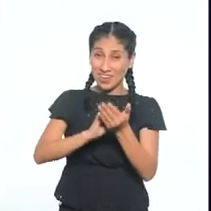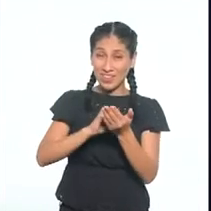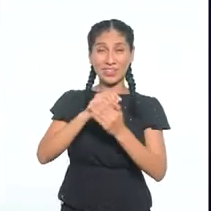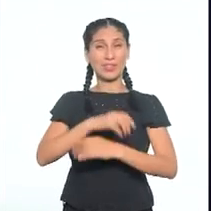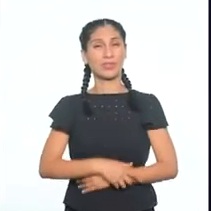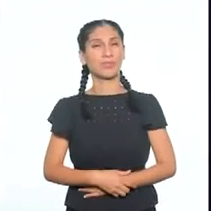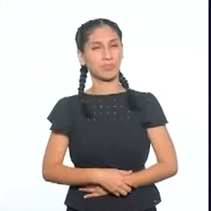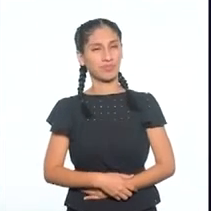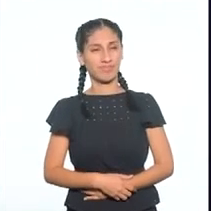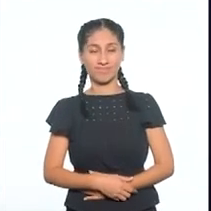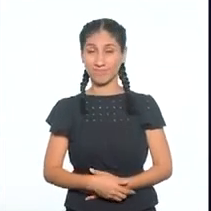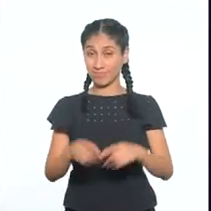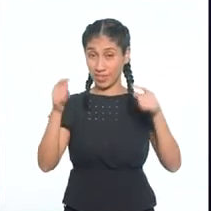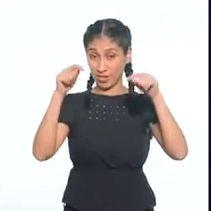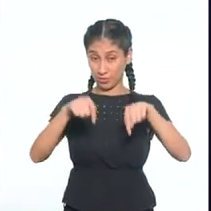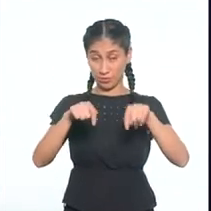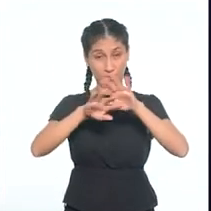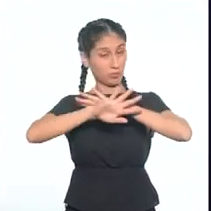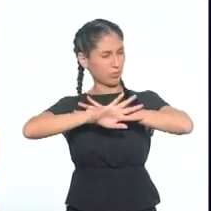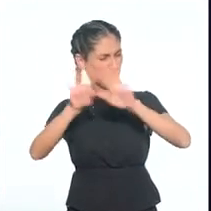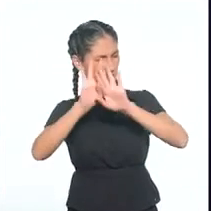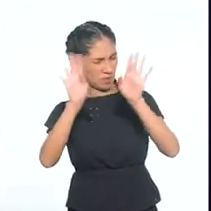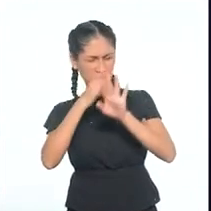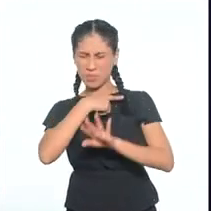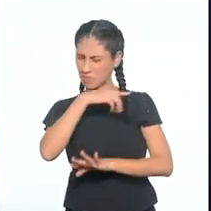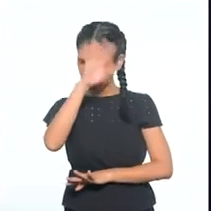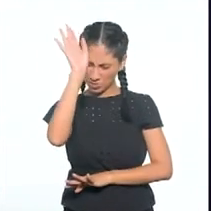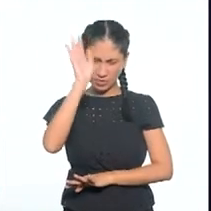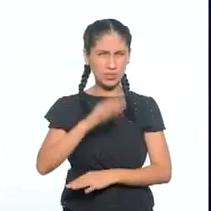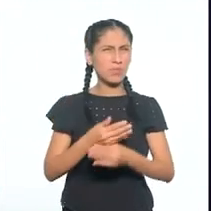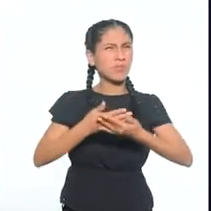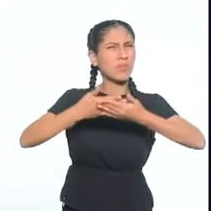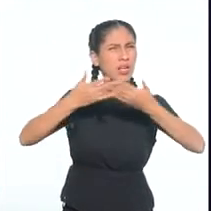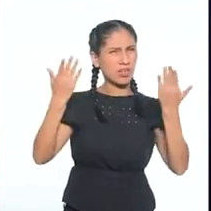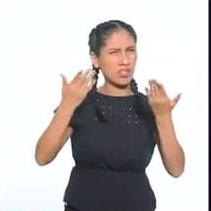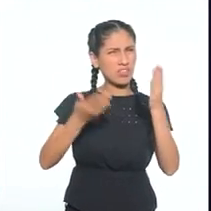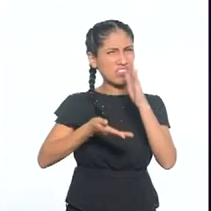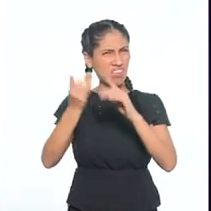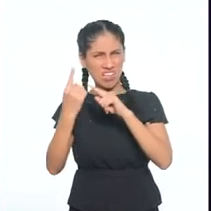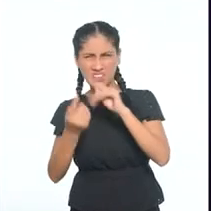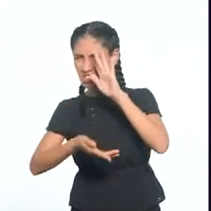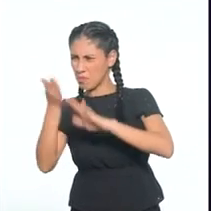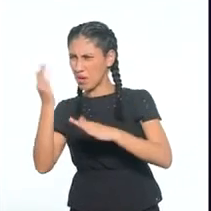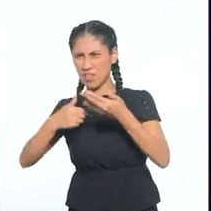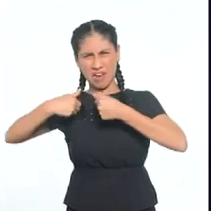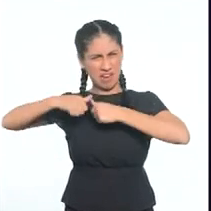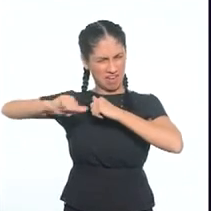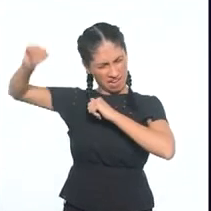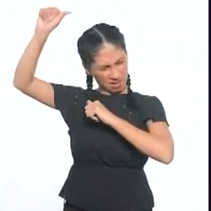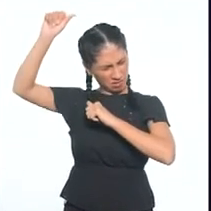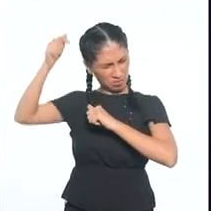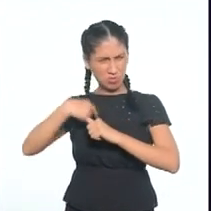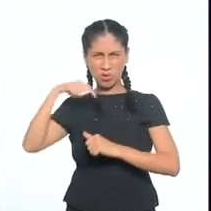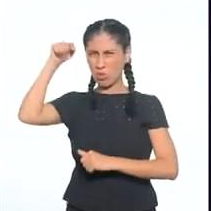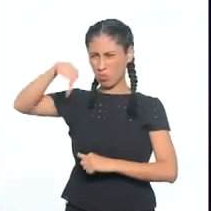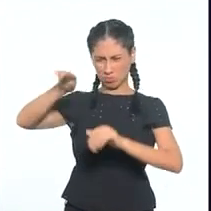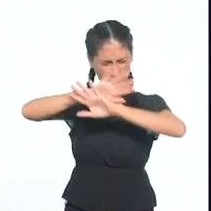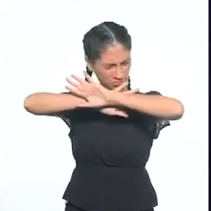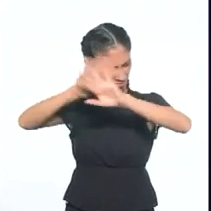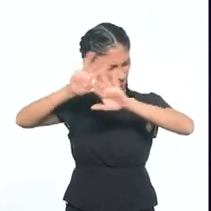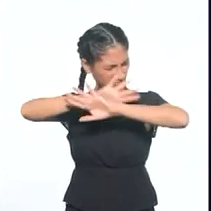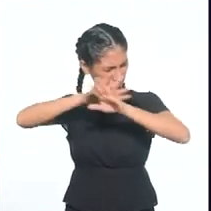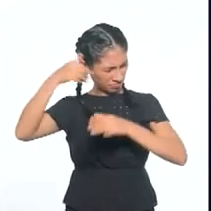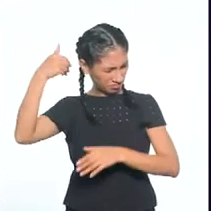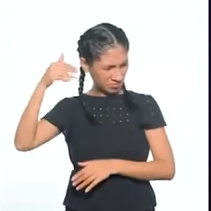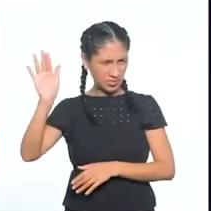malos pasos eso ya no me importa con tal de que se vaya lejos donde yo no vuelva a